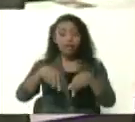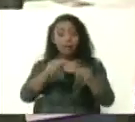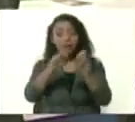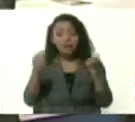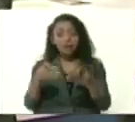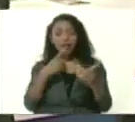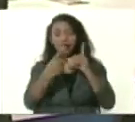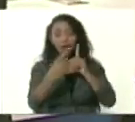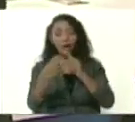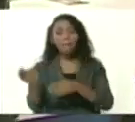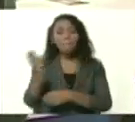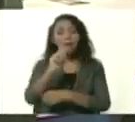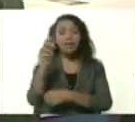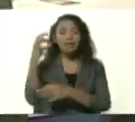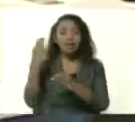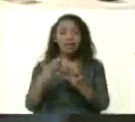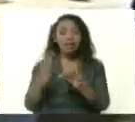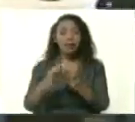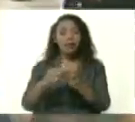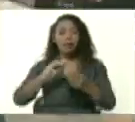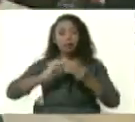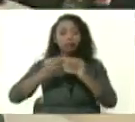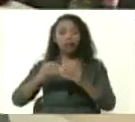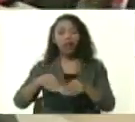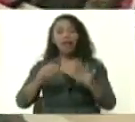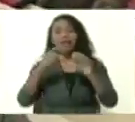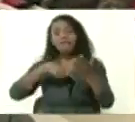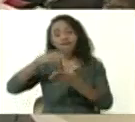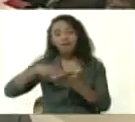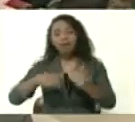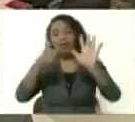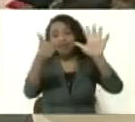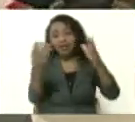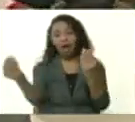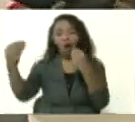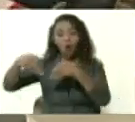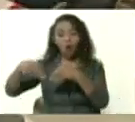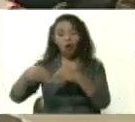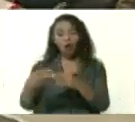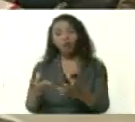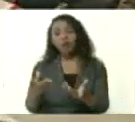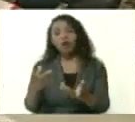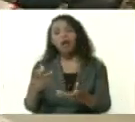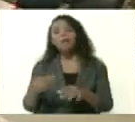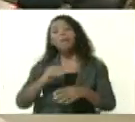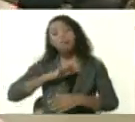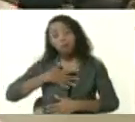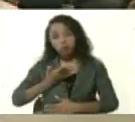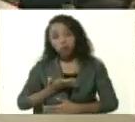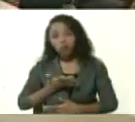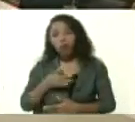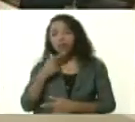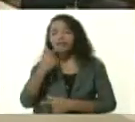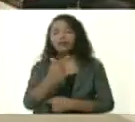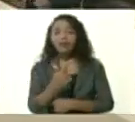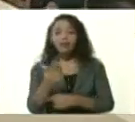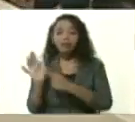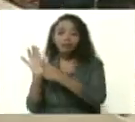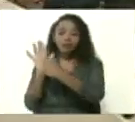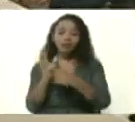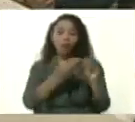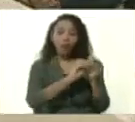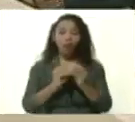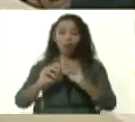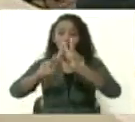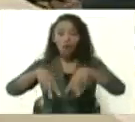de septiembre, se realizó con la firma de 6 acuerdos parciales, en los cuales podemos destacar lo que es la conformación de una nueva junta